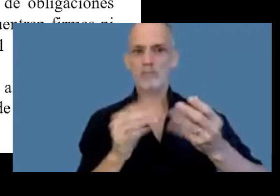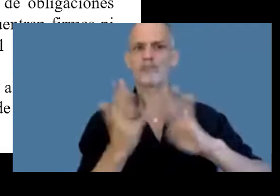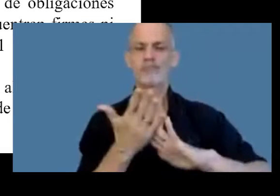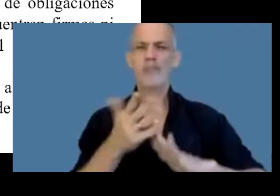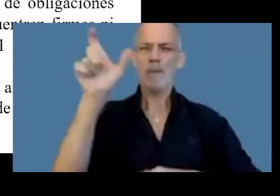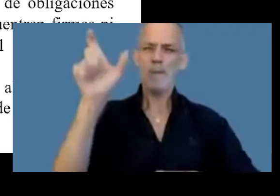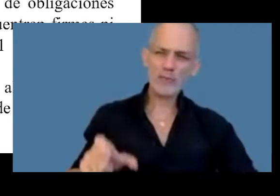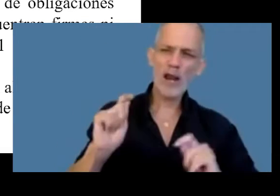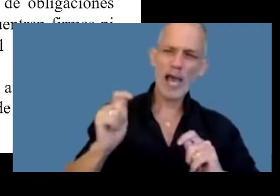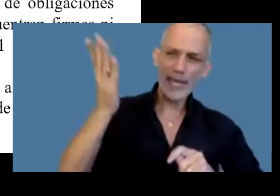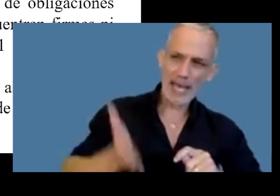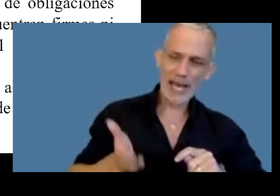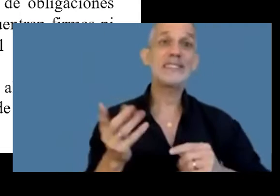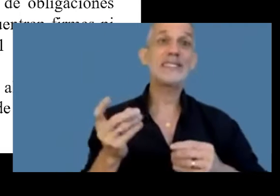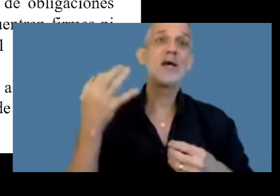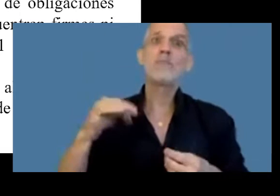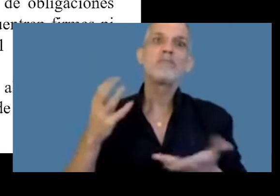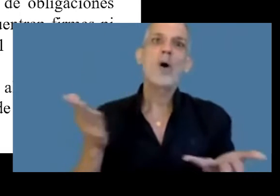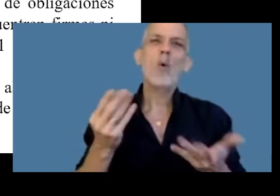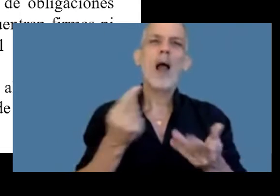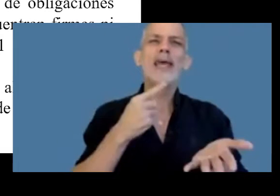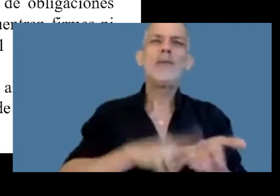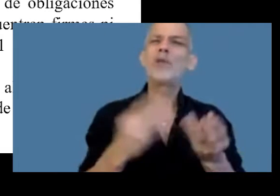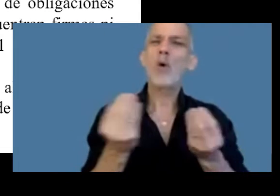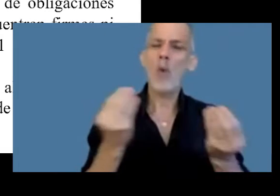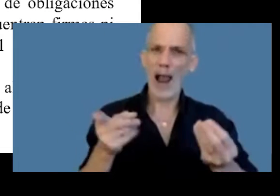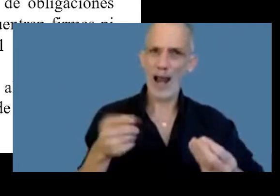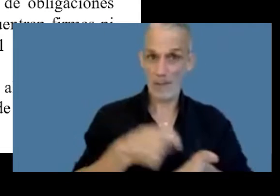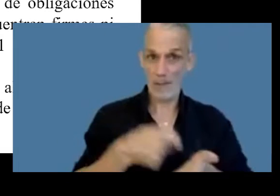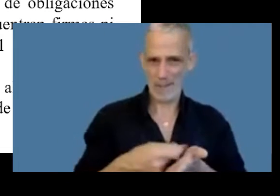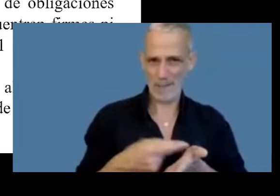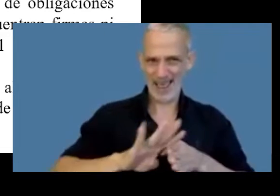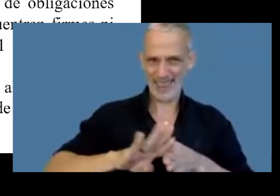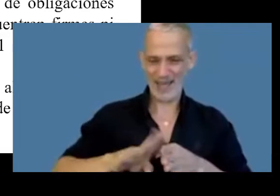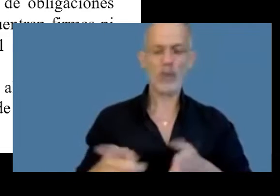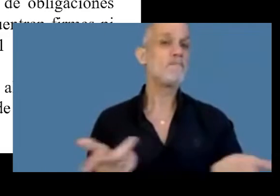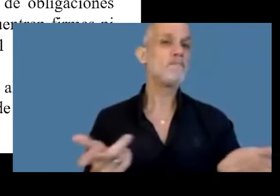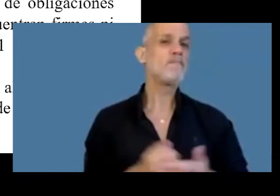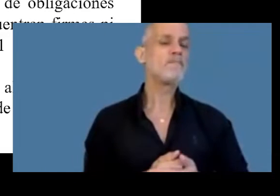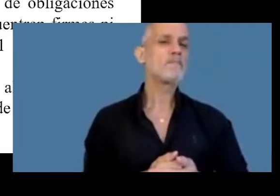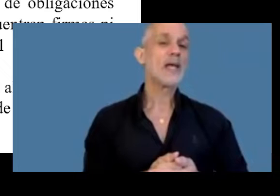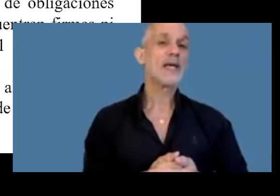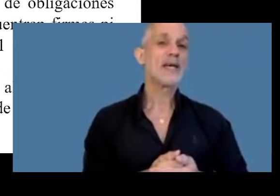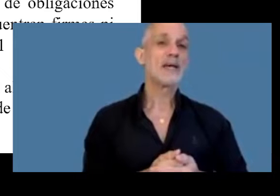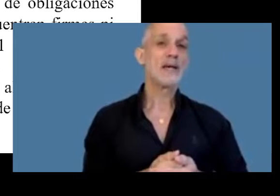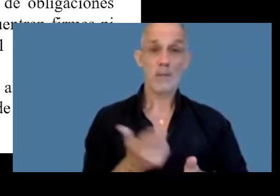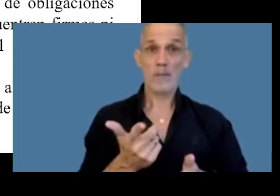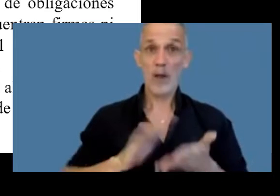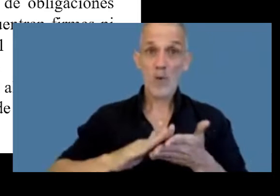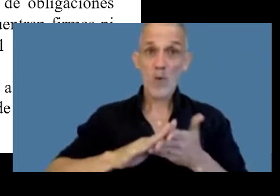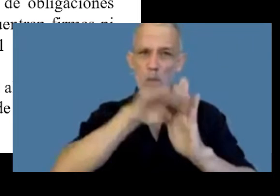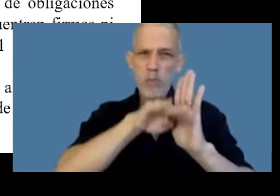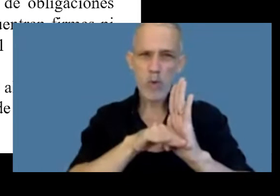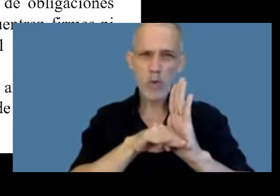contribuyente y de la obligación que quiera regularizar. Por supuesto que este nuevo régimen,